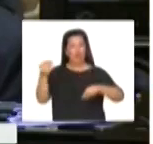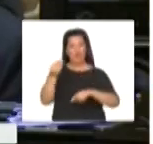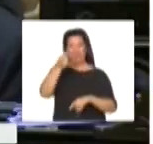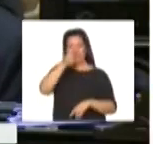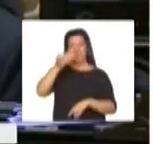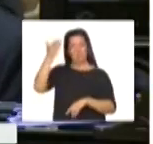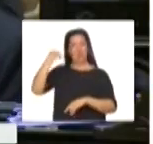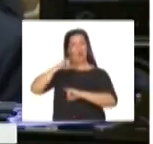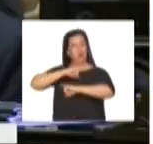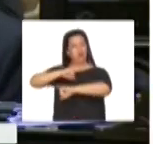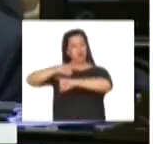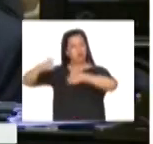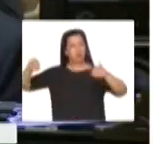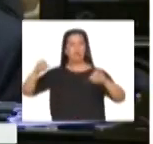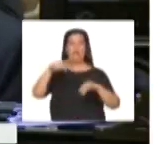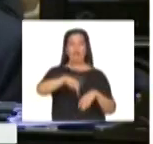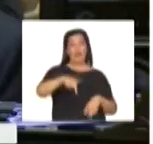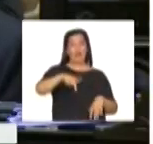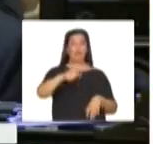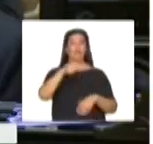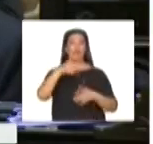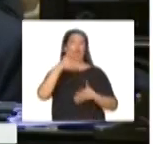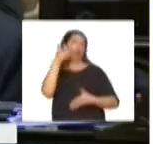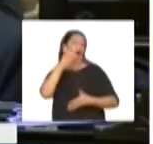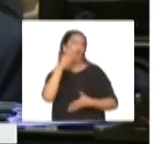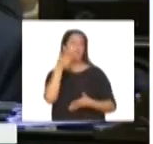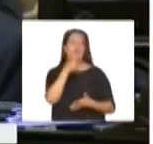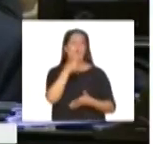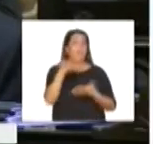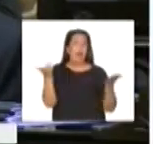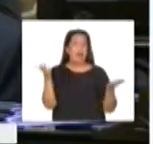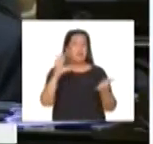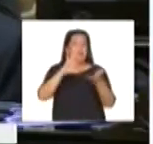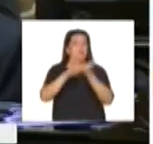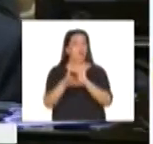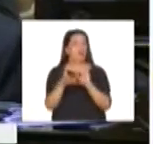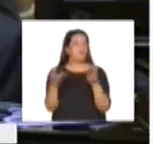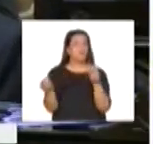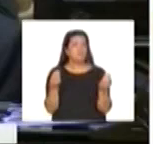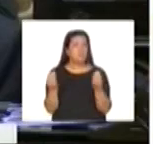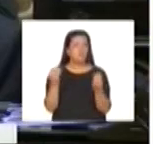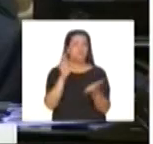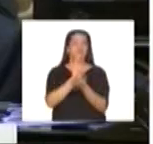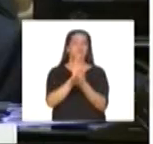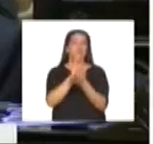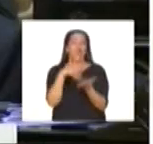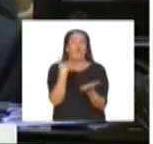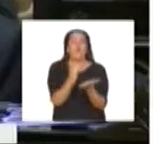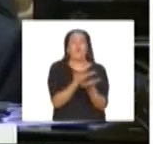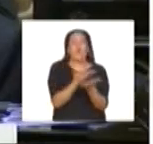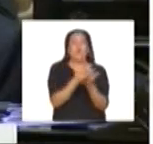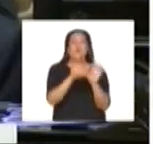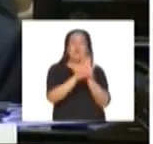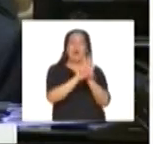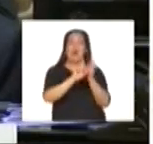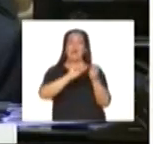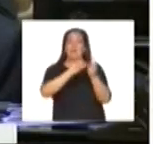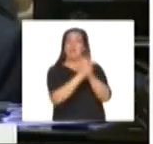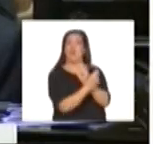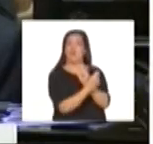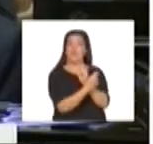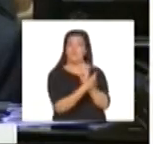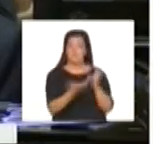por el poder... Bueno, pero eso sería ir por el poder, por ejemplo, como está hoy el